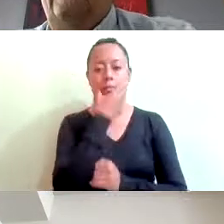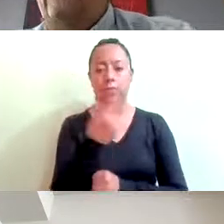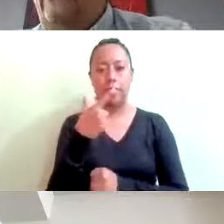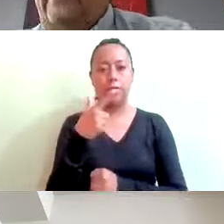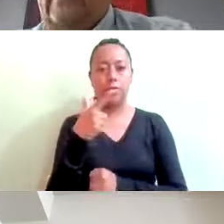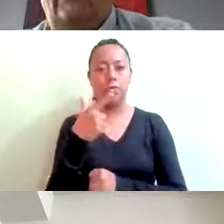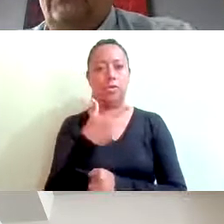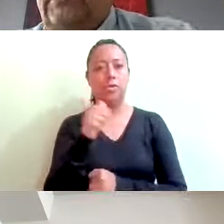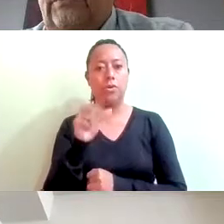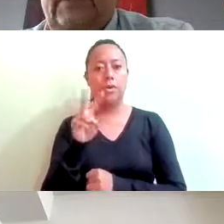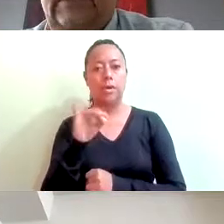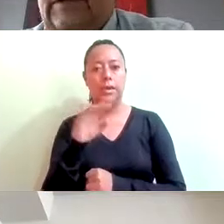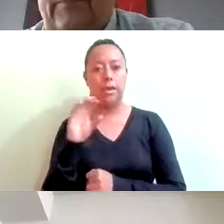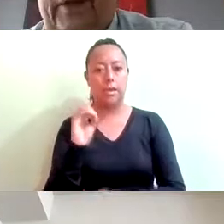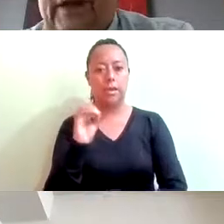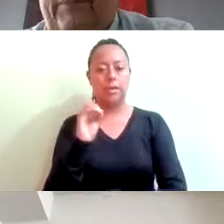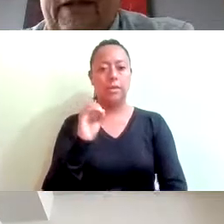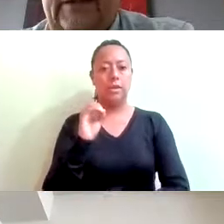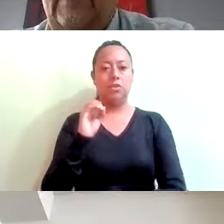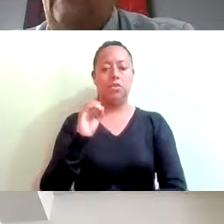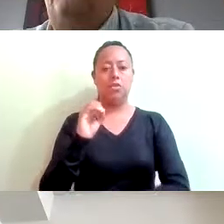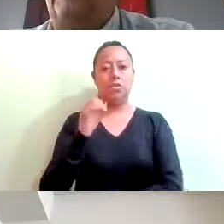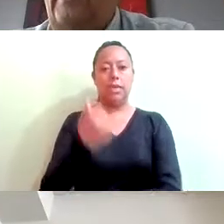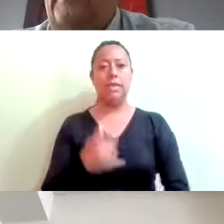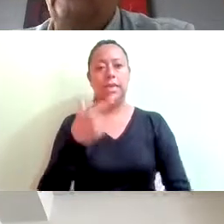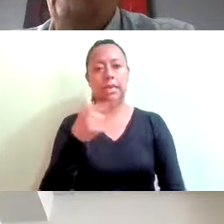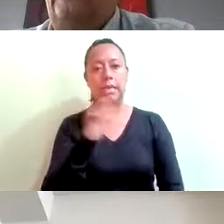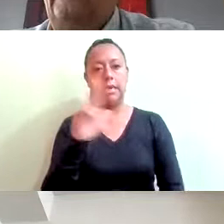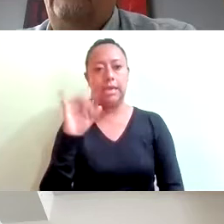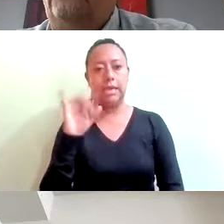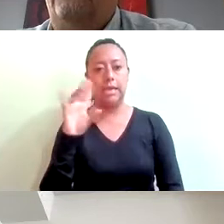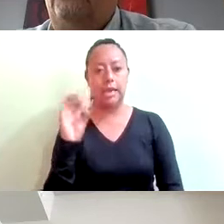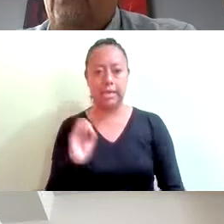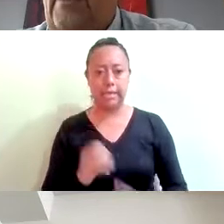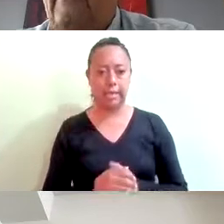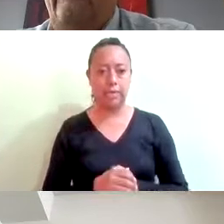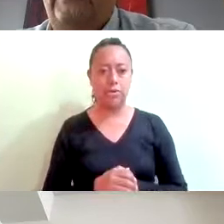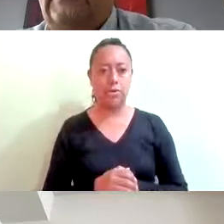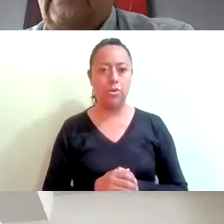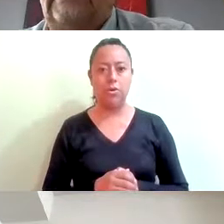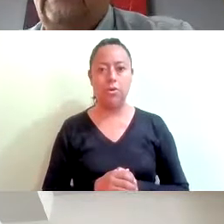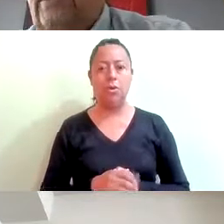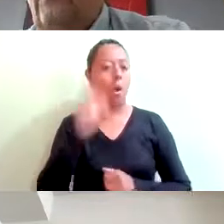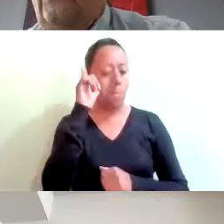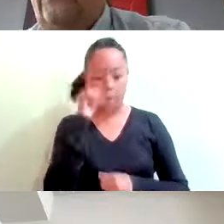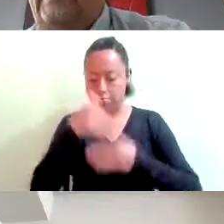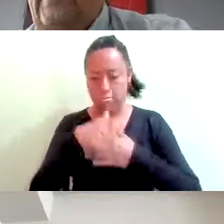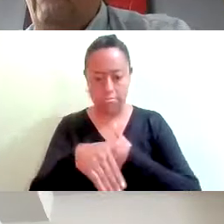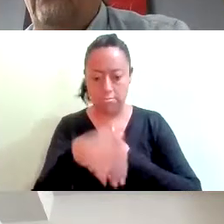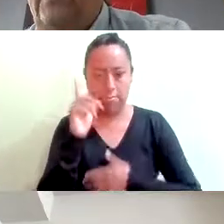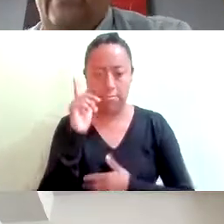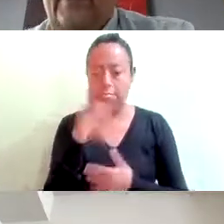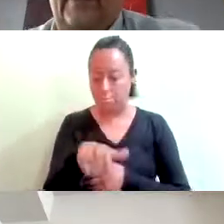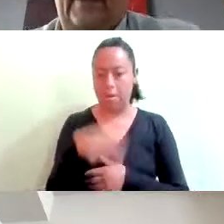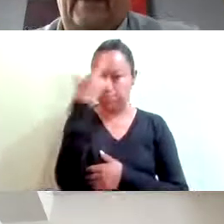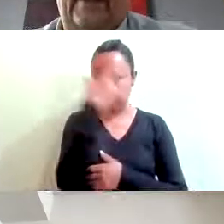Garrido lo dejáramos, si ustedes quieren, para a partir del día de mañana hacer una revisión puntual y si es necesario